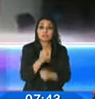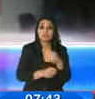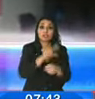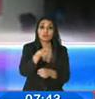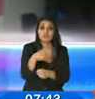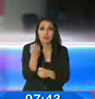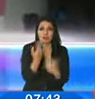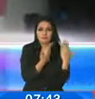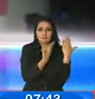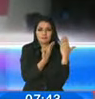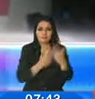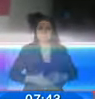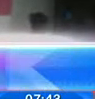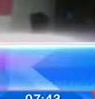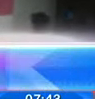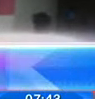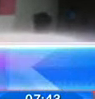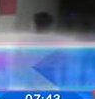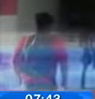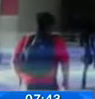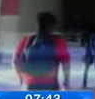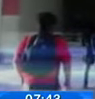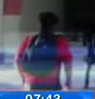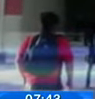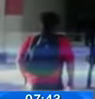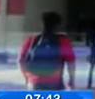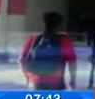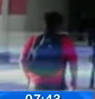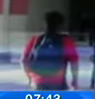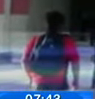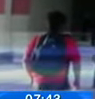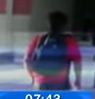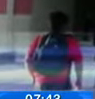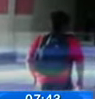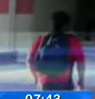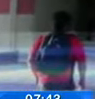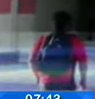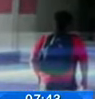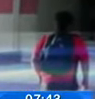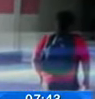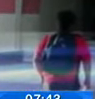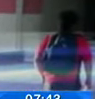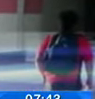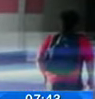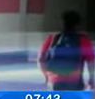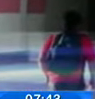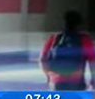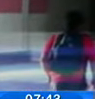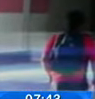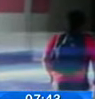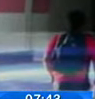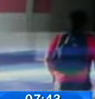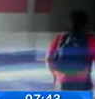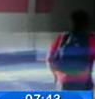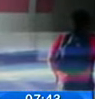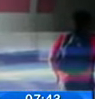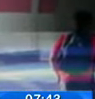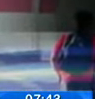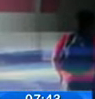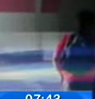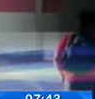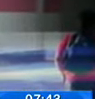2017, en el sistema educativo ecuatoriano se han presentado 561 casos de presuntos actos de violencia contra niños